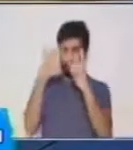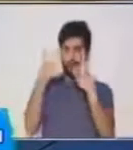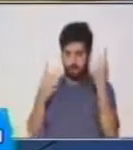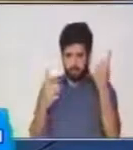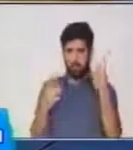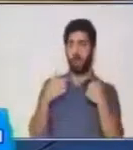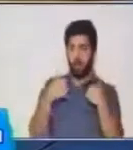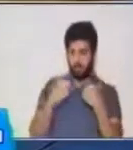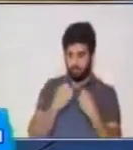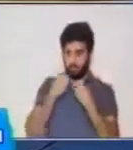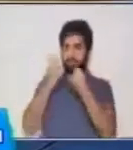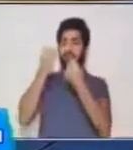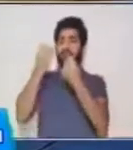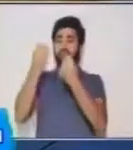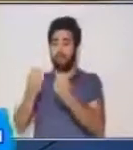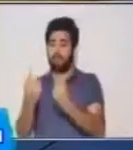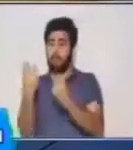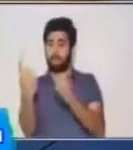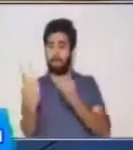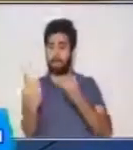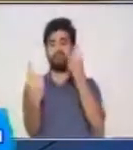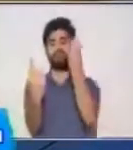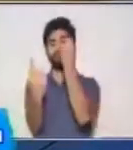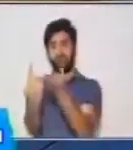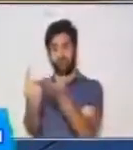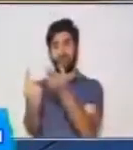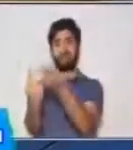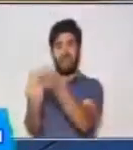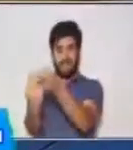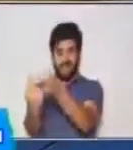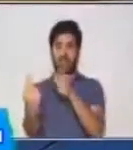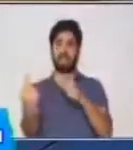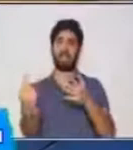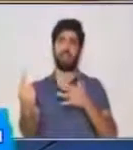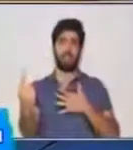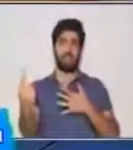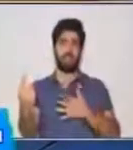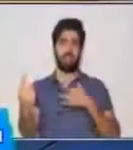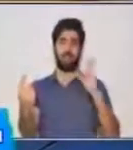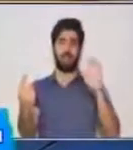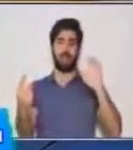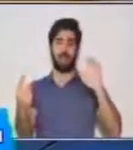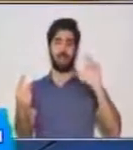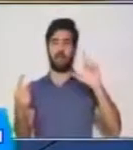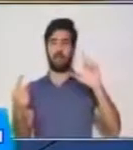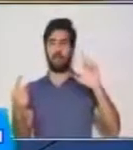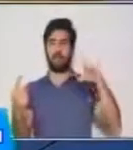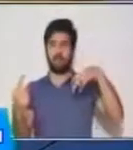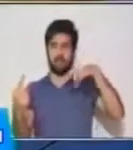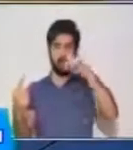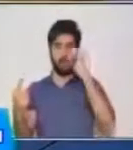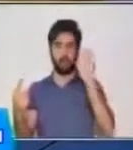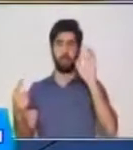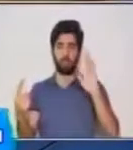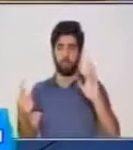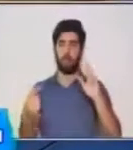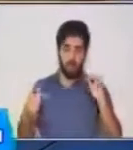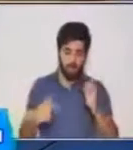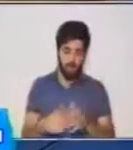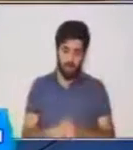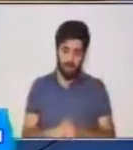2 de nuestros elementos de la comunicación. El medio en el que se transmite la información. ¿Cuál será el medio que estamos